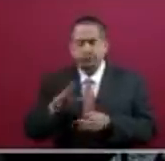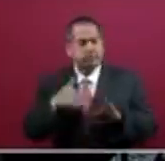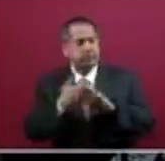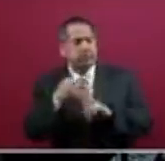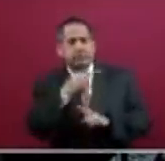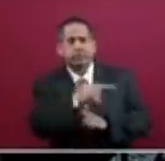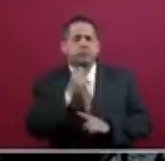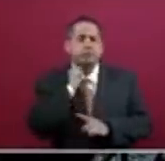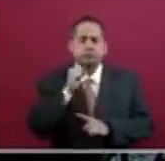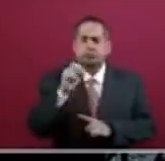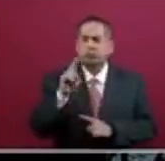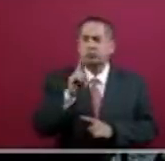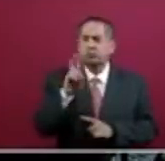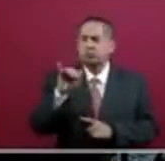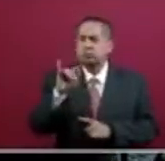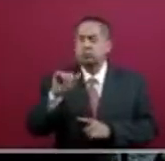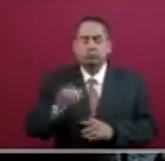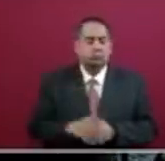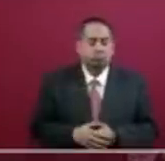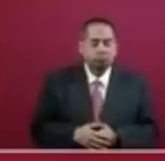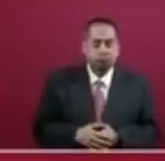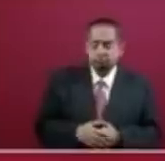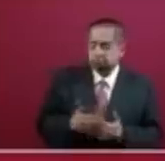favor. Pues eso